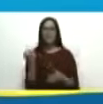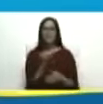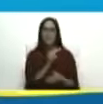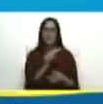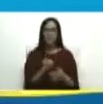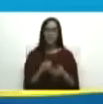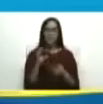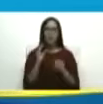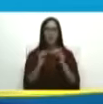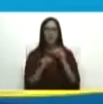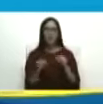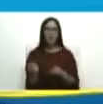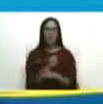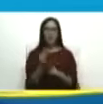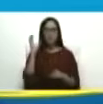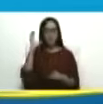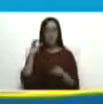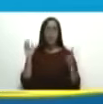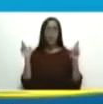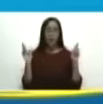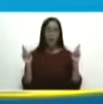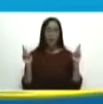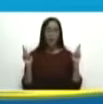de violencia el país. Ojalá.